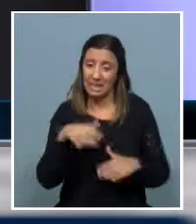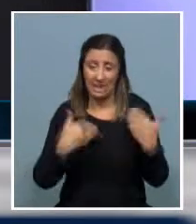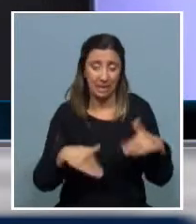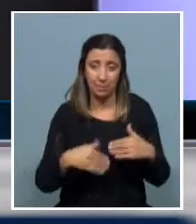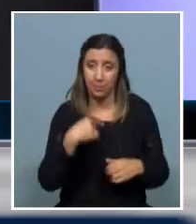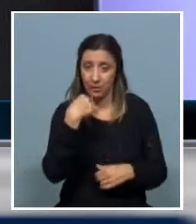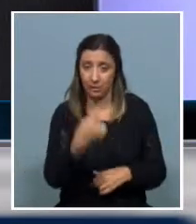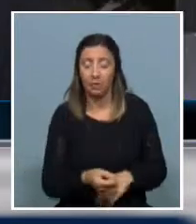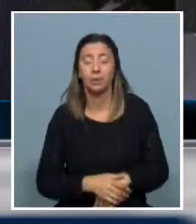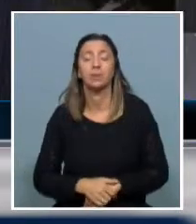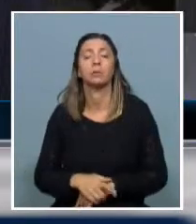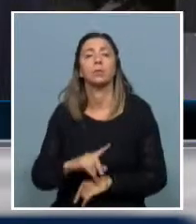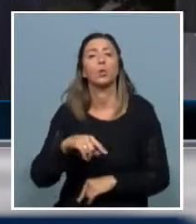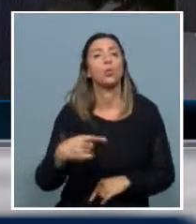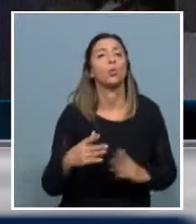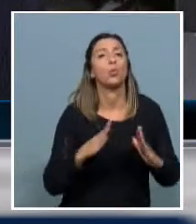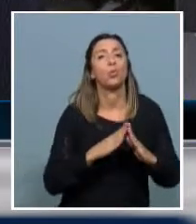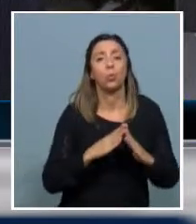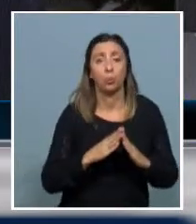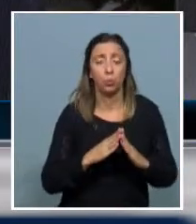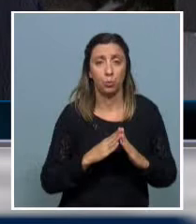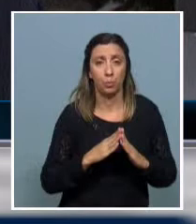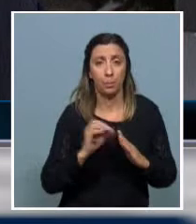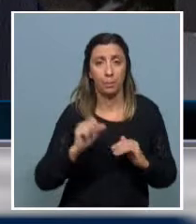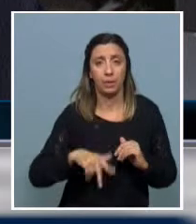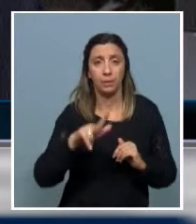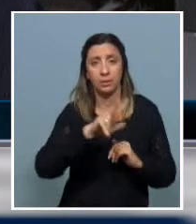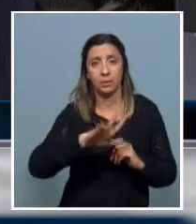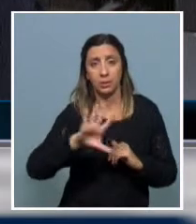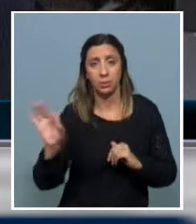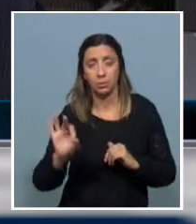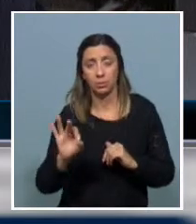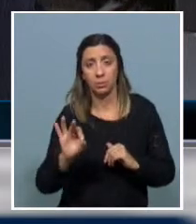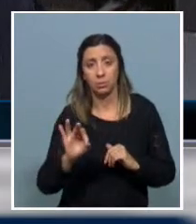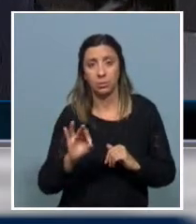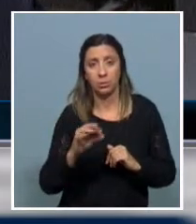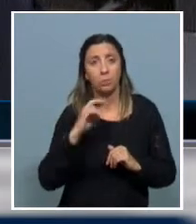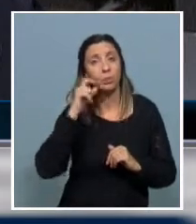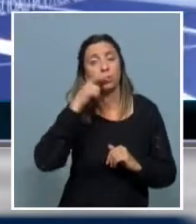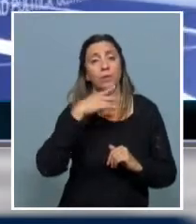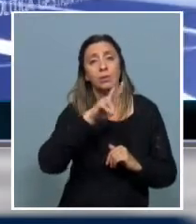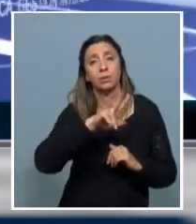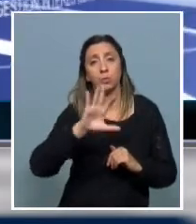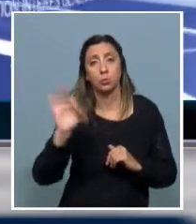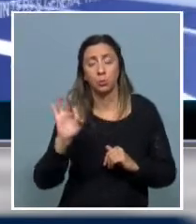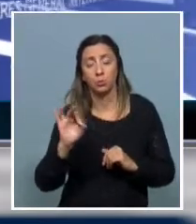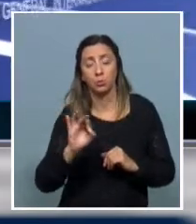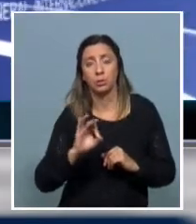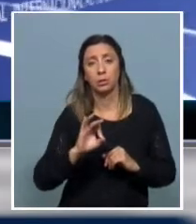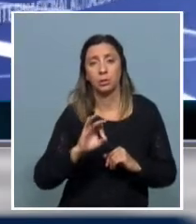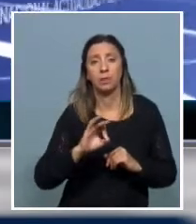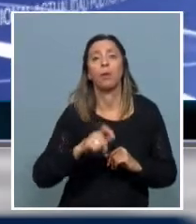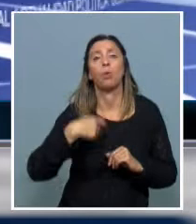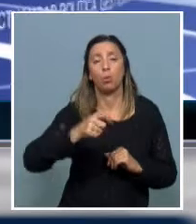brevemente las respuestas. ¿Cuándo entrega de viviendas el plan 350, dice acá, plan Progreso? 350, la cuota